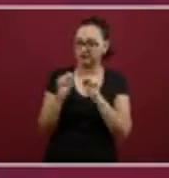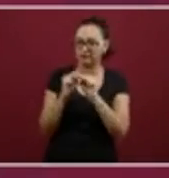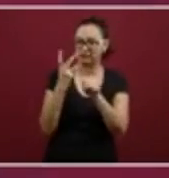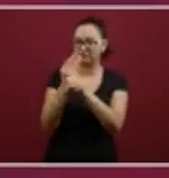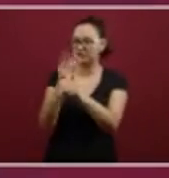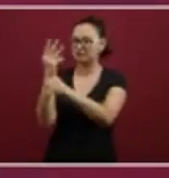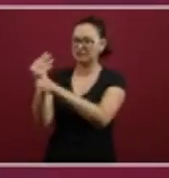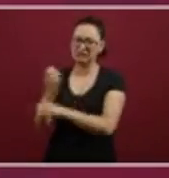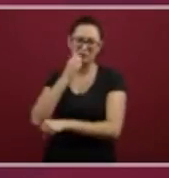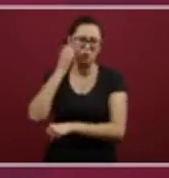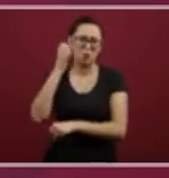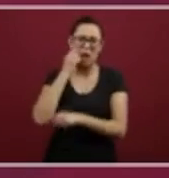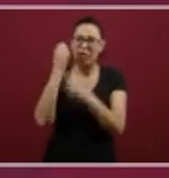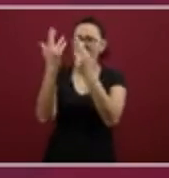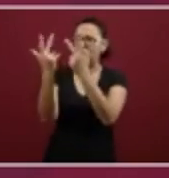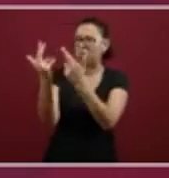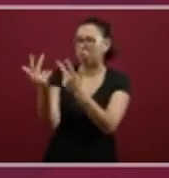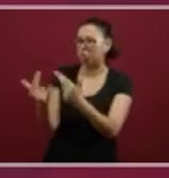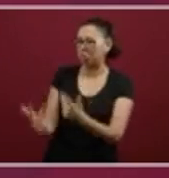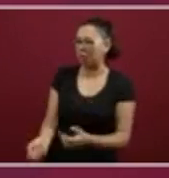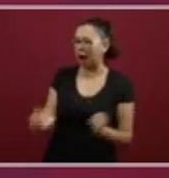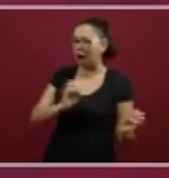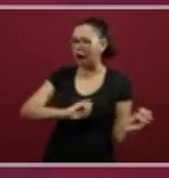escuelas abandonadas.